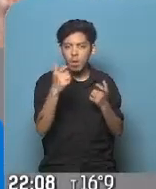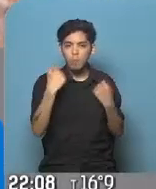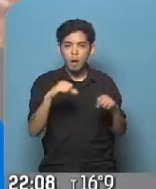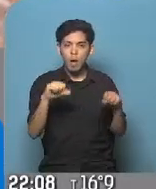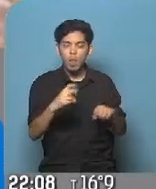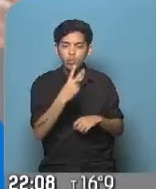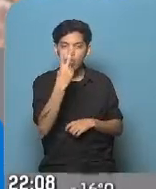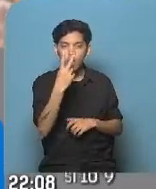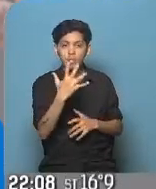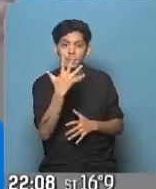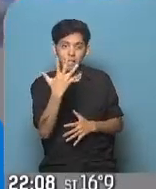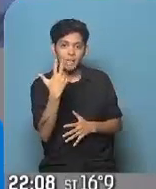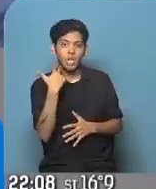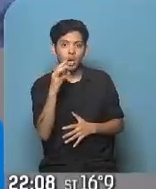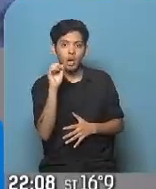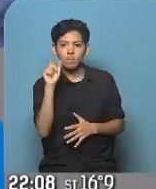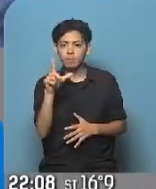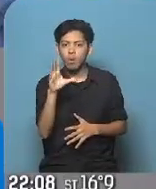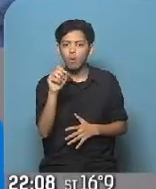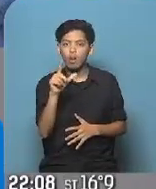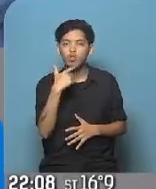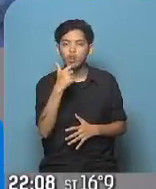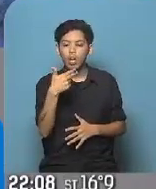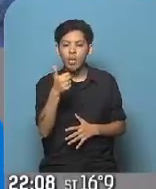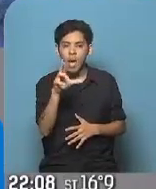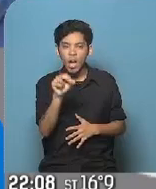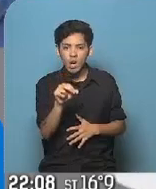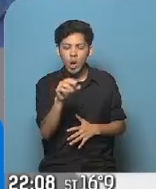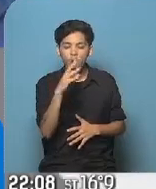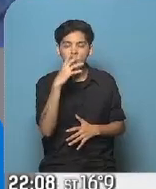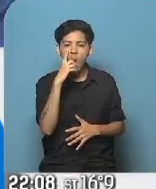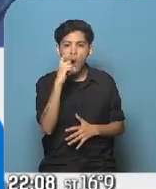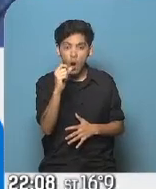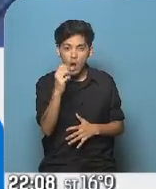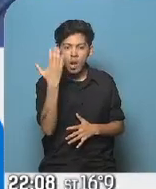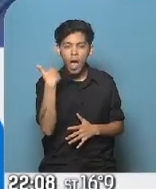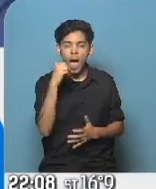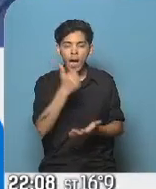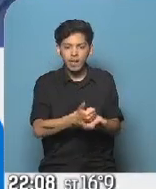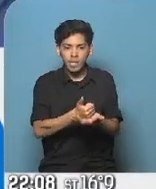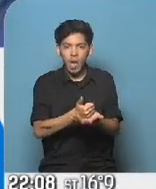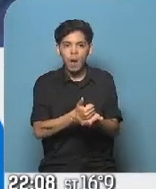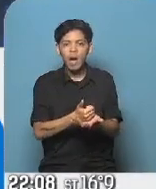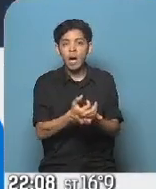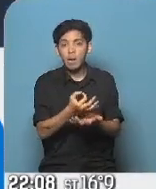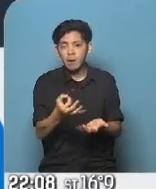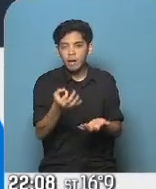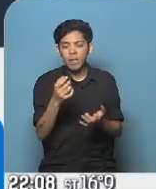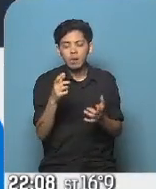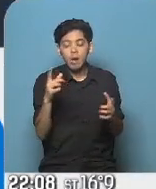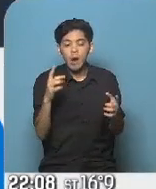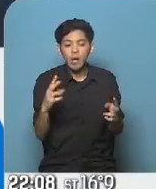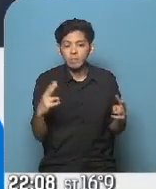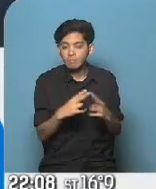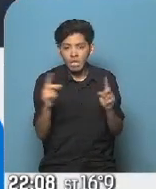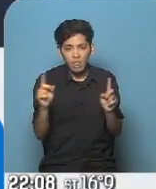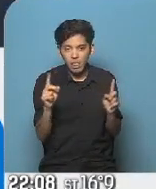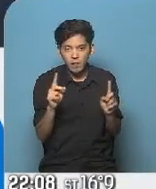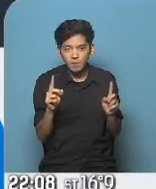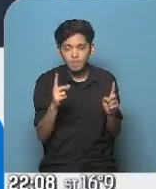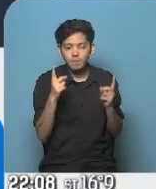de los 5 hijos de Bolsonaro. Al menos en julio había estado allí, aparentemente no coincidieron, pero iba